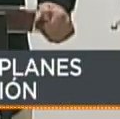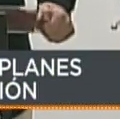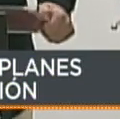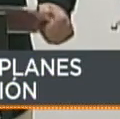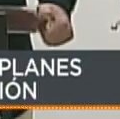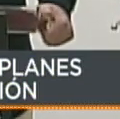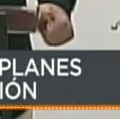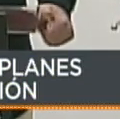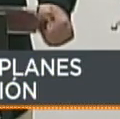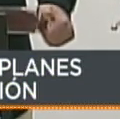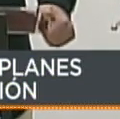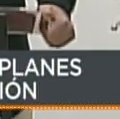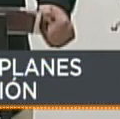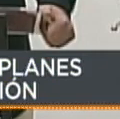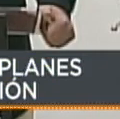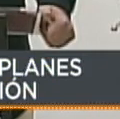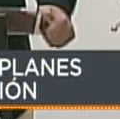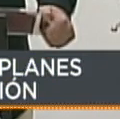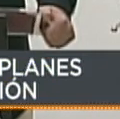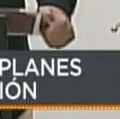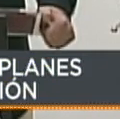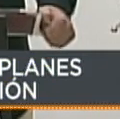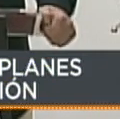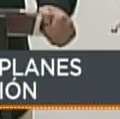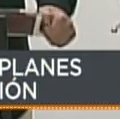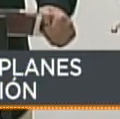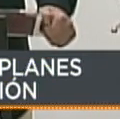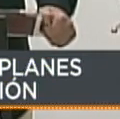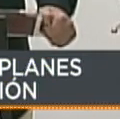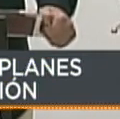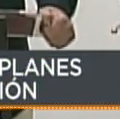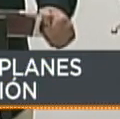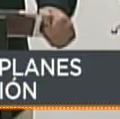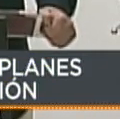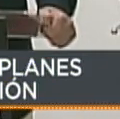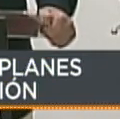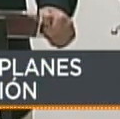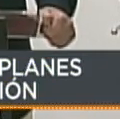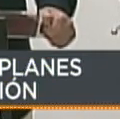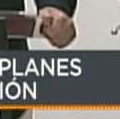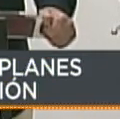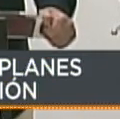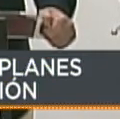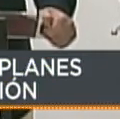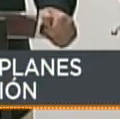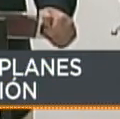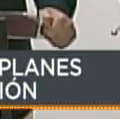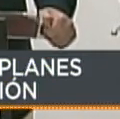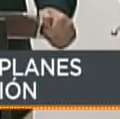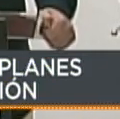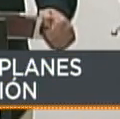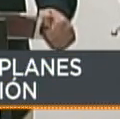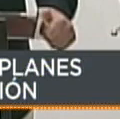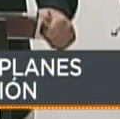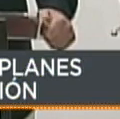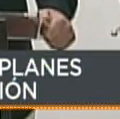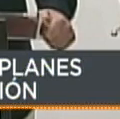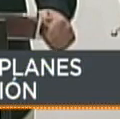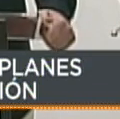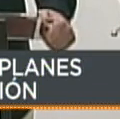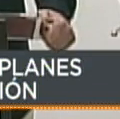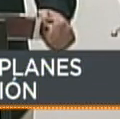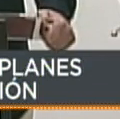llegado la justicia verdadera. Y con la justicia, la paz